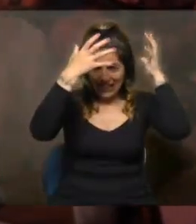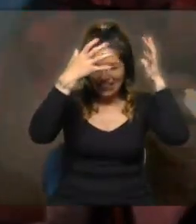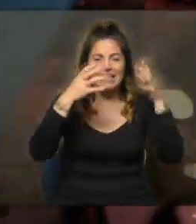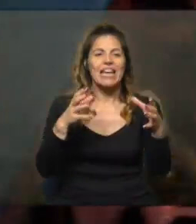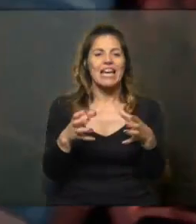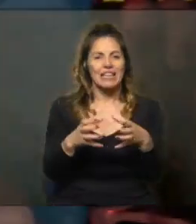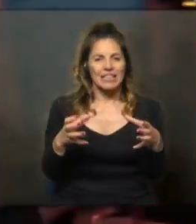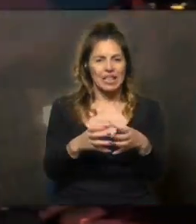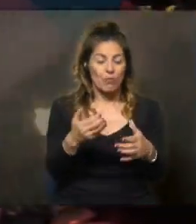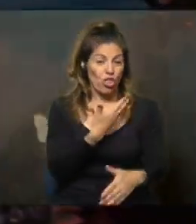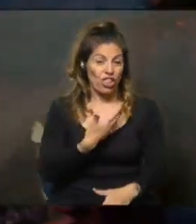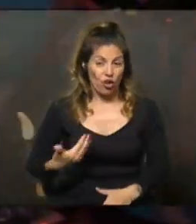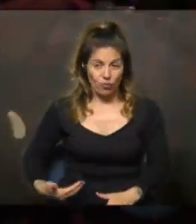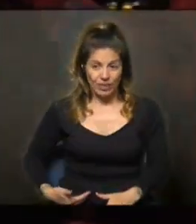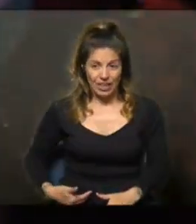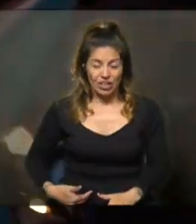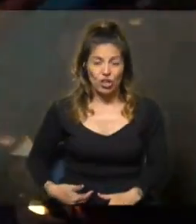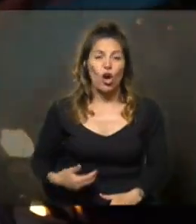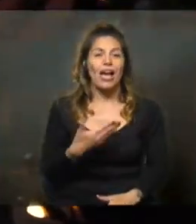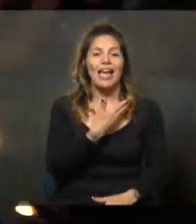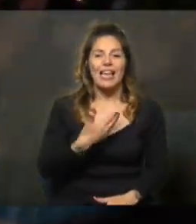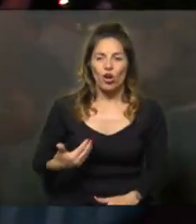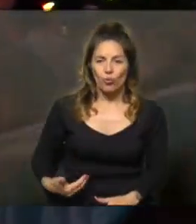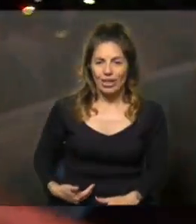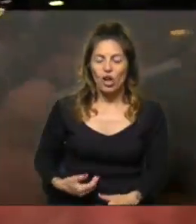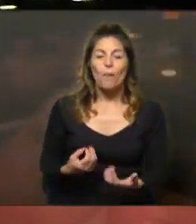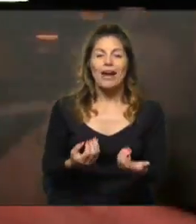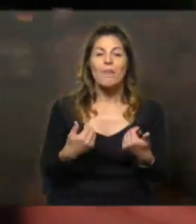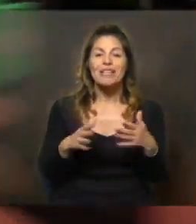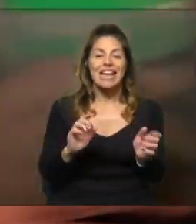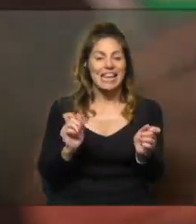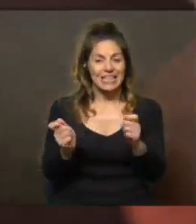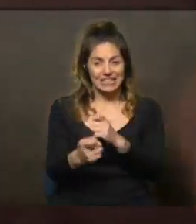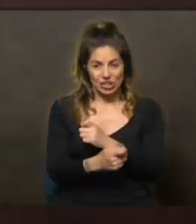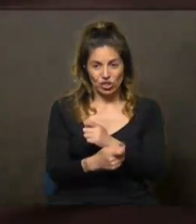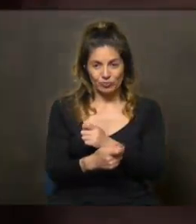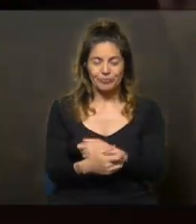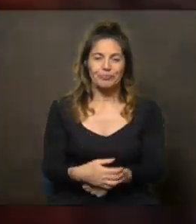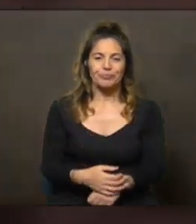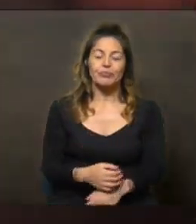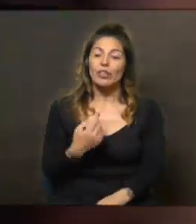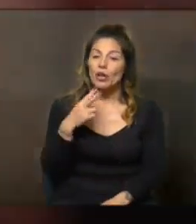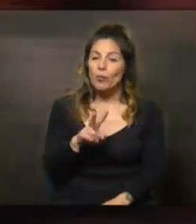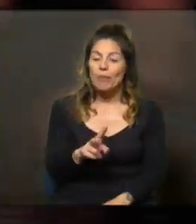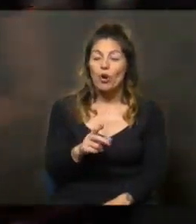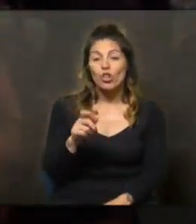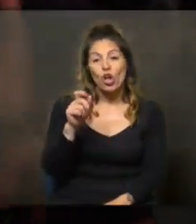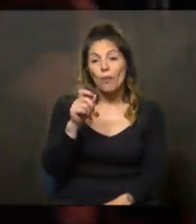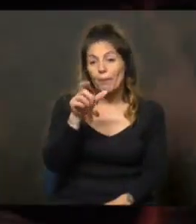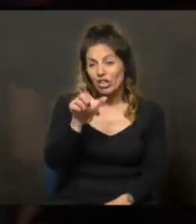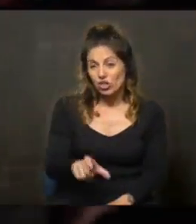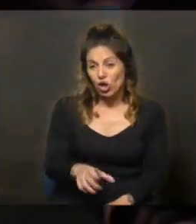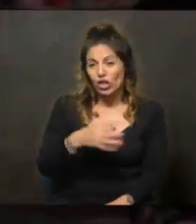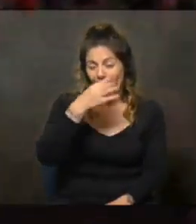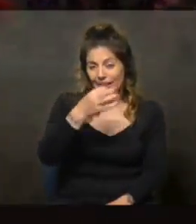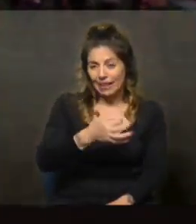equipo de gobierno el gobierno En definitiva para empezar la transición vamos a ver si encontramos algún otro testimonio de gente